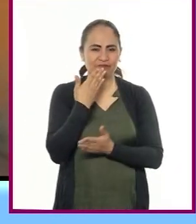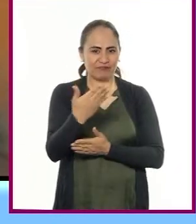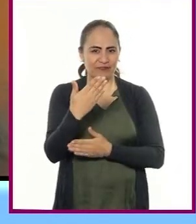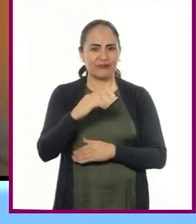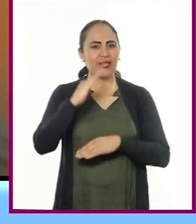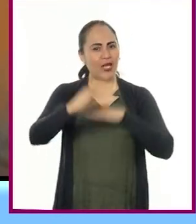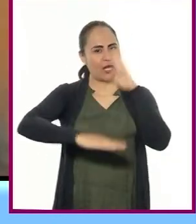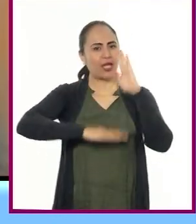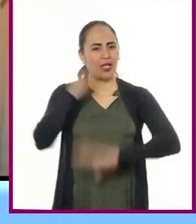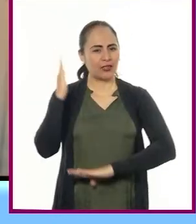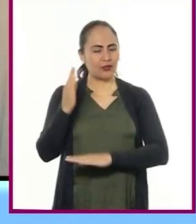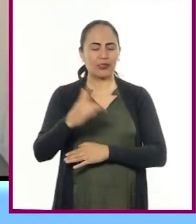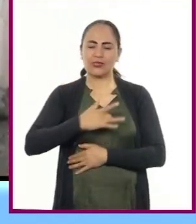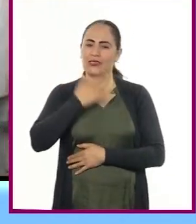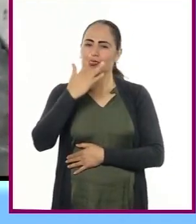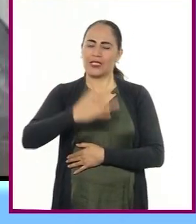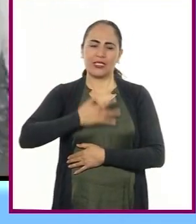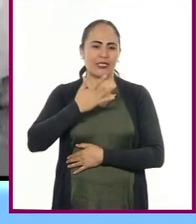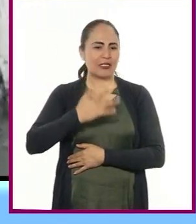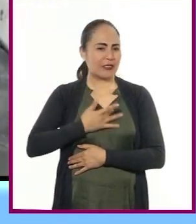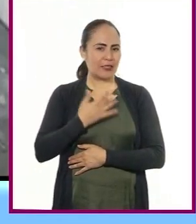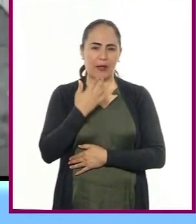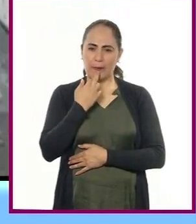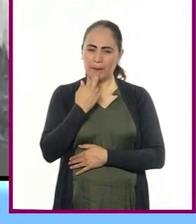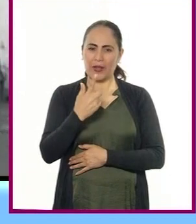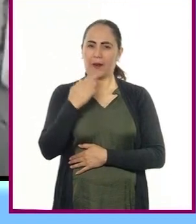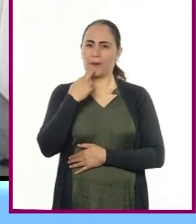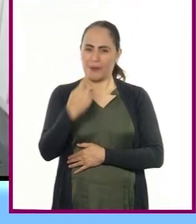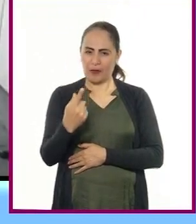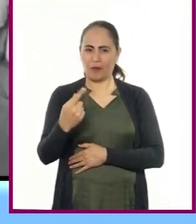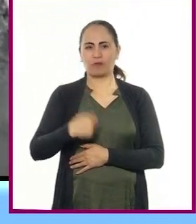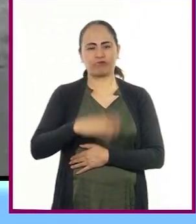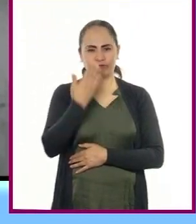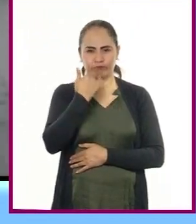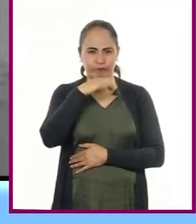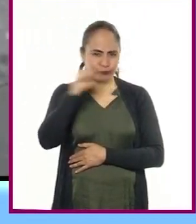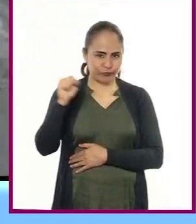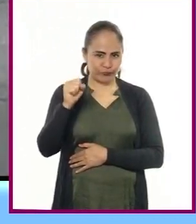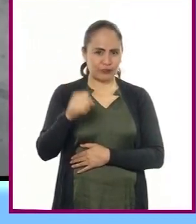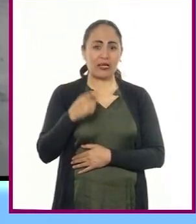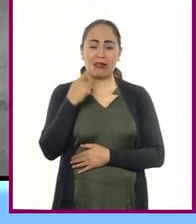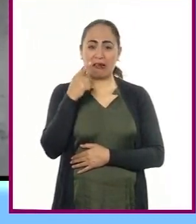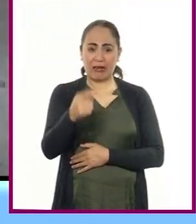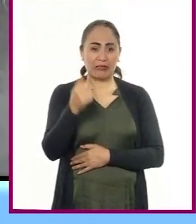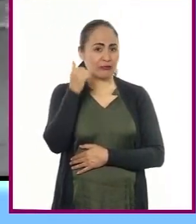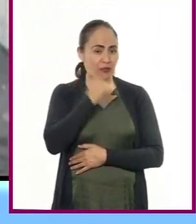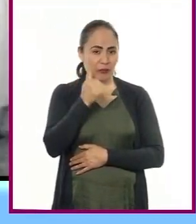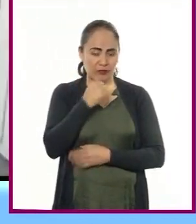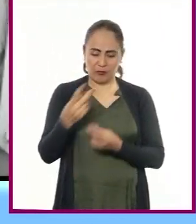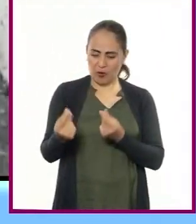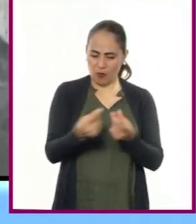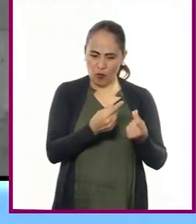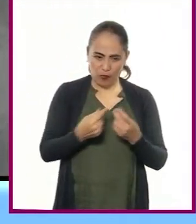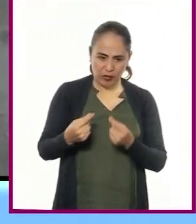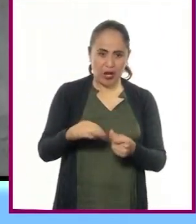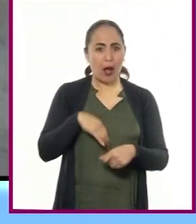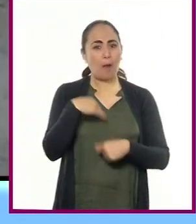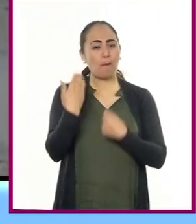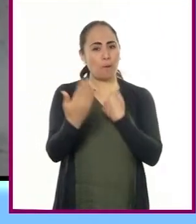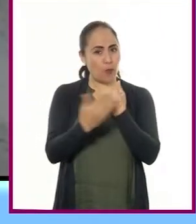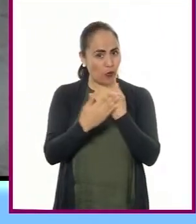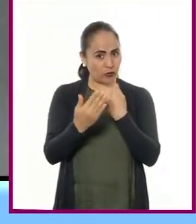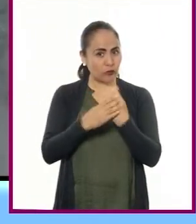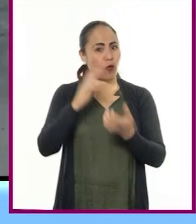con la satisfacción de ser cada día un poco más competente, y que le permiten mantenerse activo para cuando esto pase,